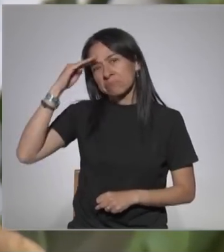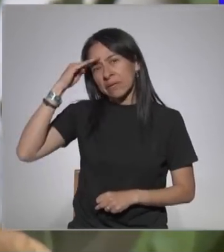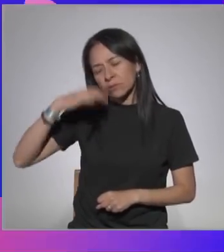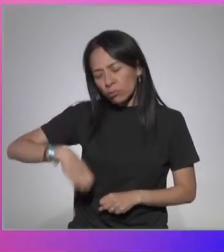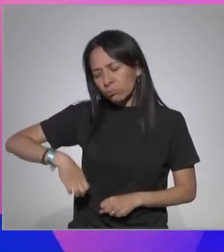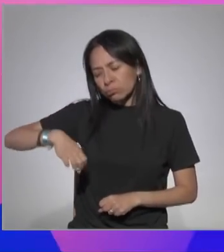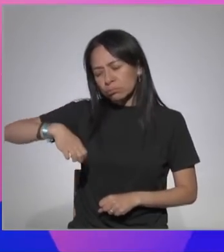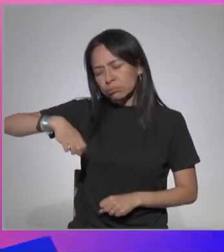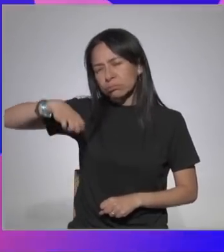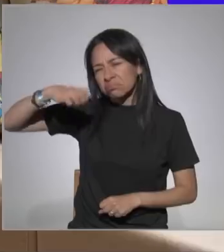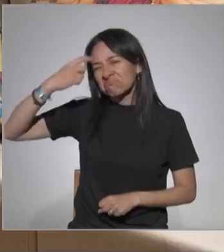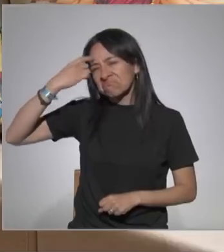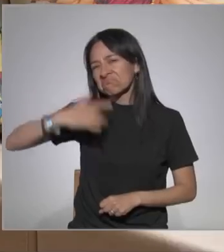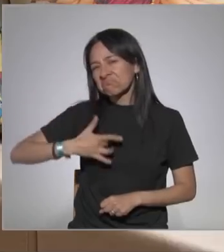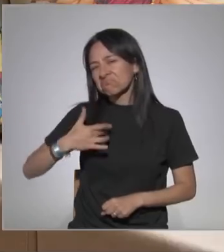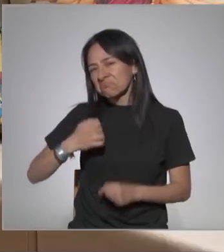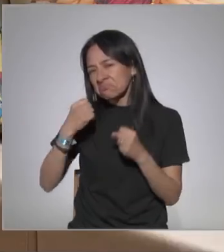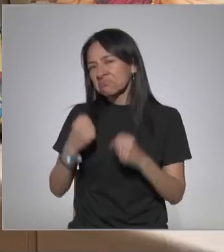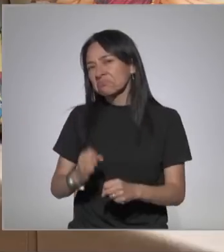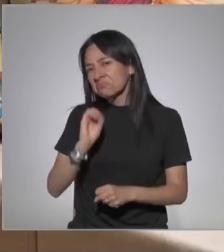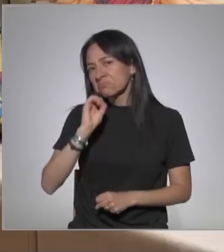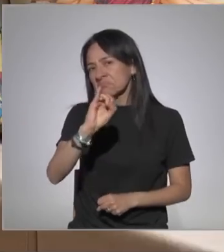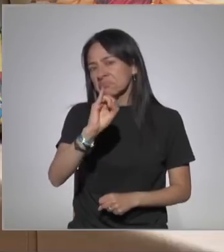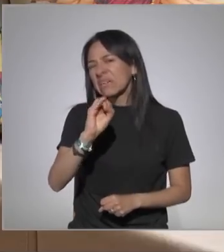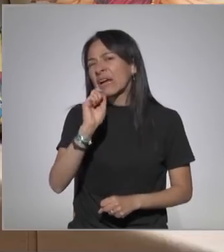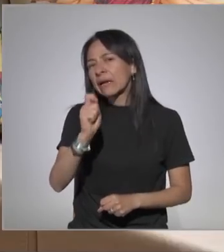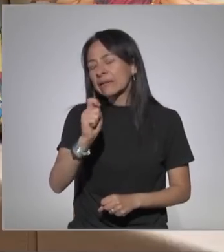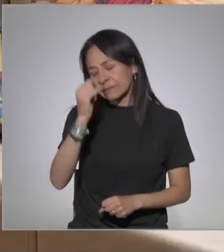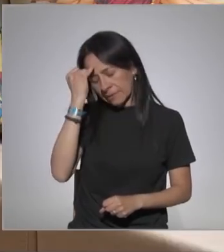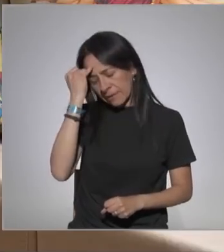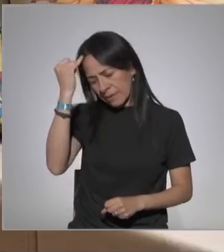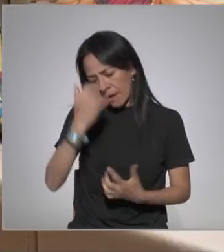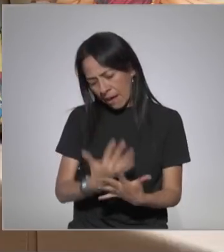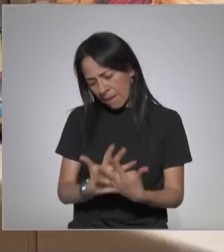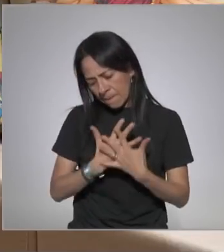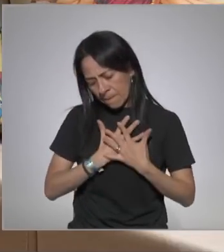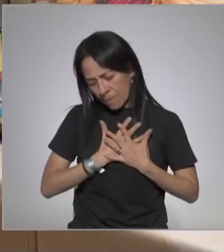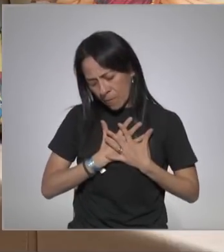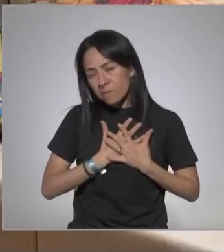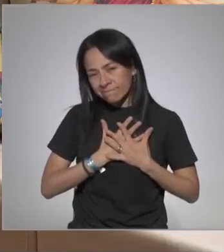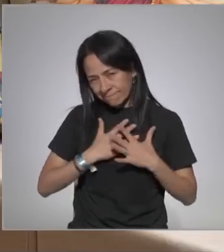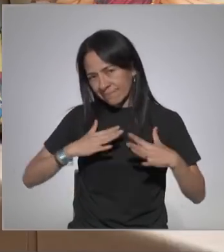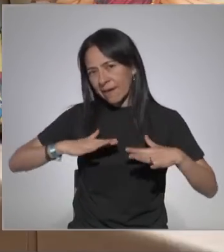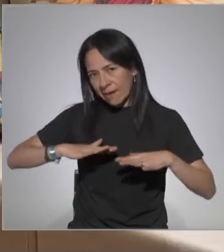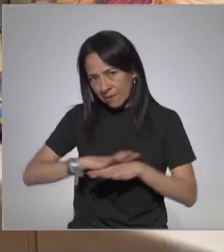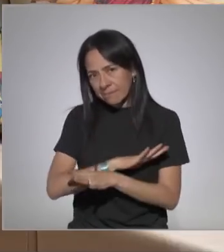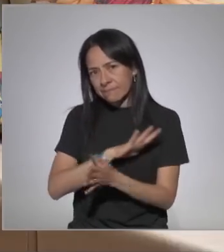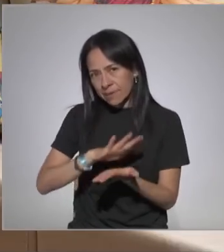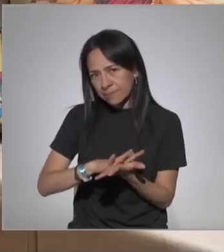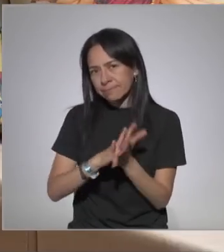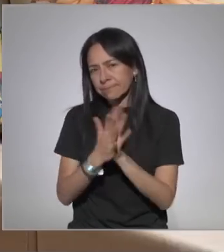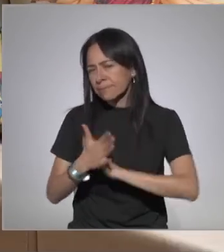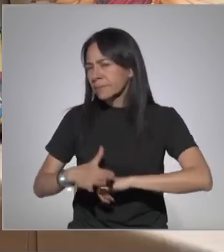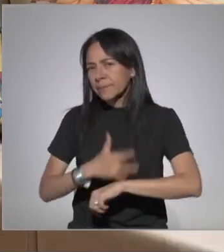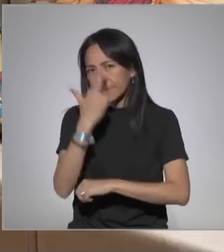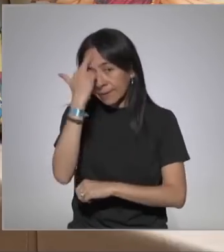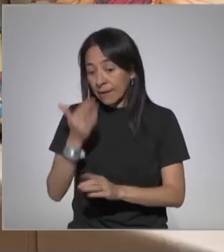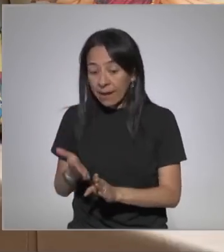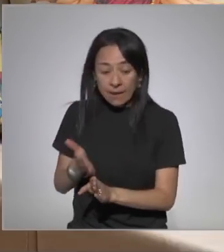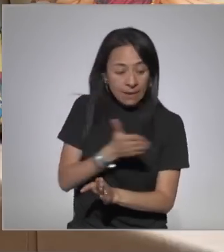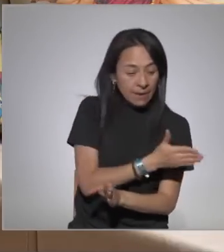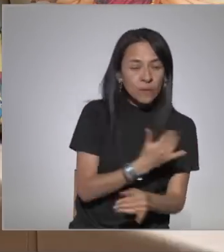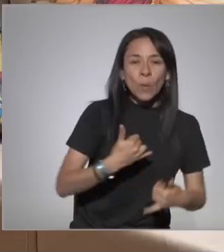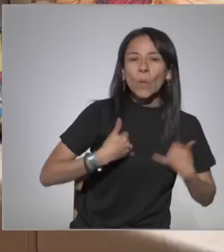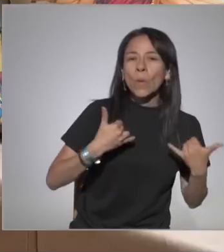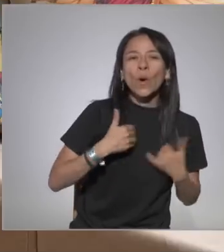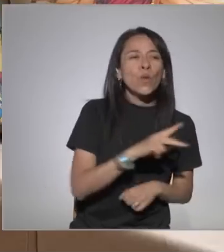cambia un poco este concepto del amor, ¿no? Porque en la juventud todos tendemos a pensar que las relaciones